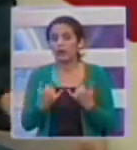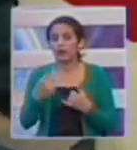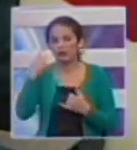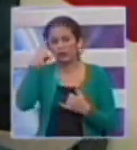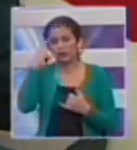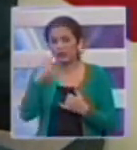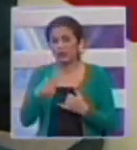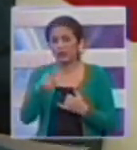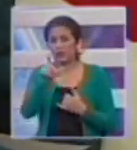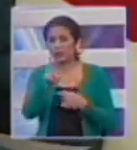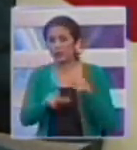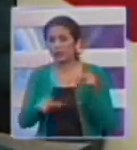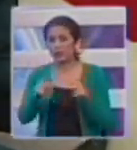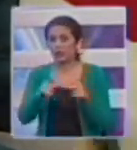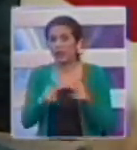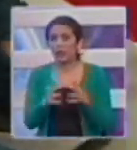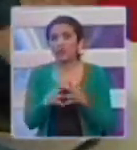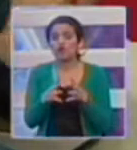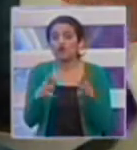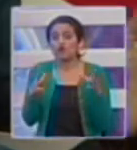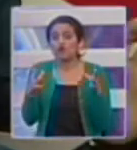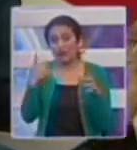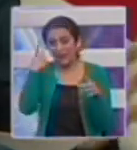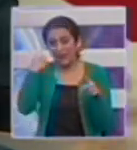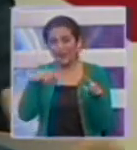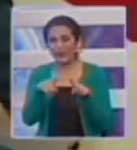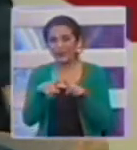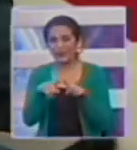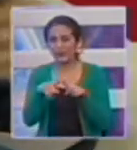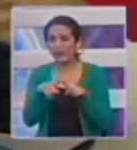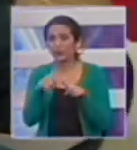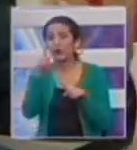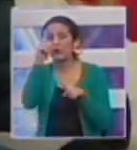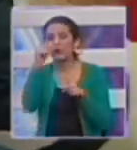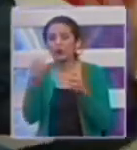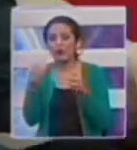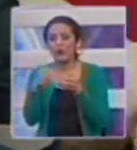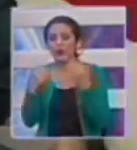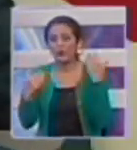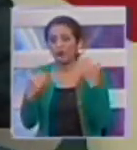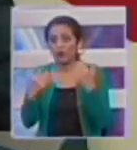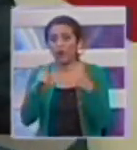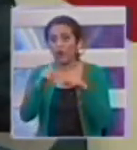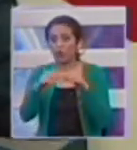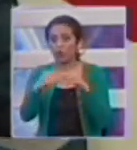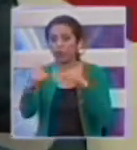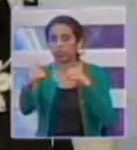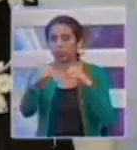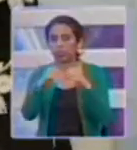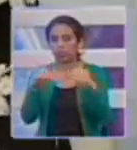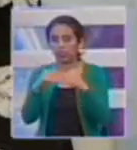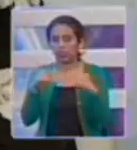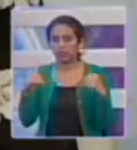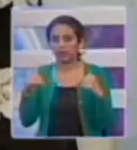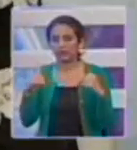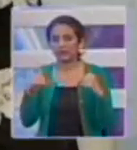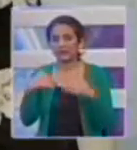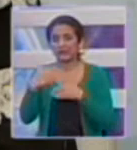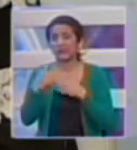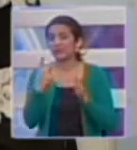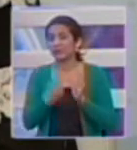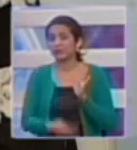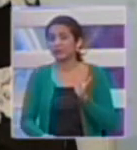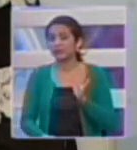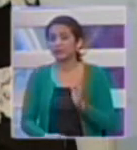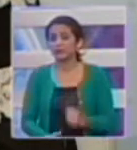es decir, ya no con una mayoría arrolladora de determinado sector político. ¿Qué podría ocasionar esto? Bueno, me parece que en esta